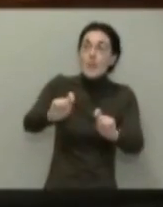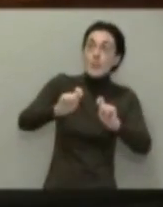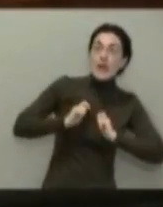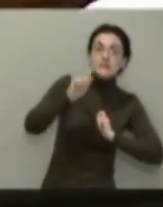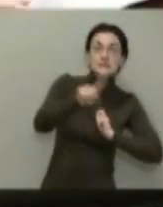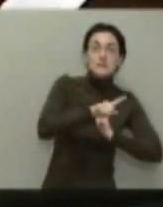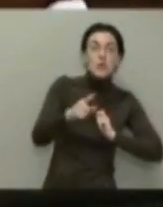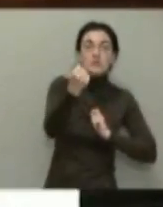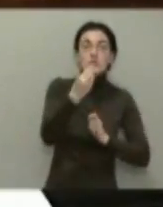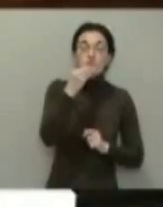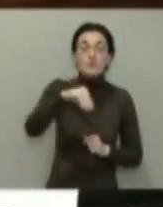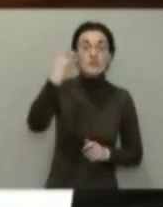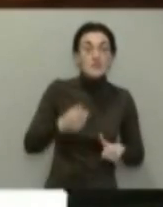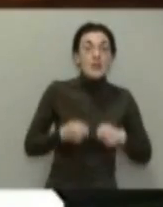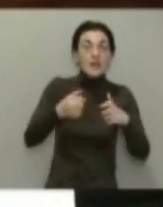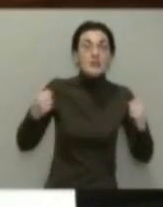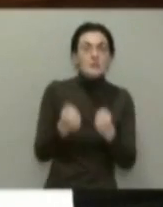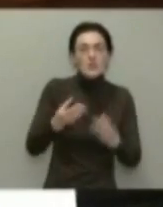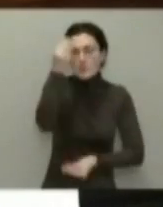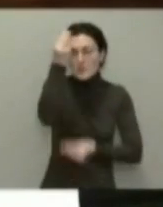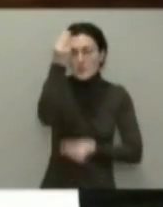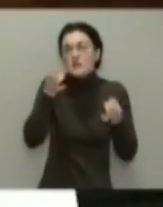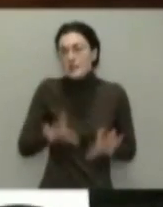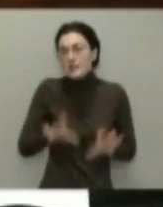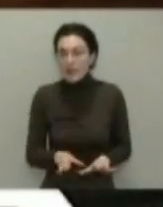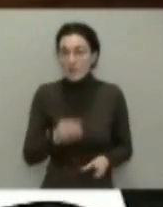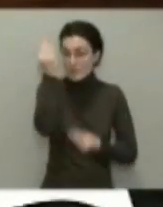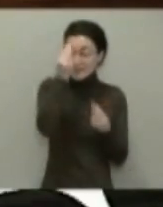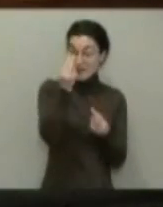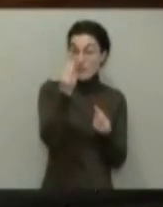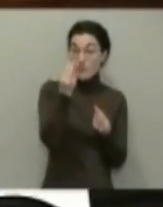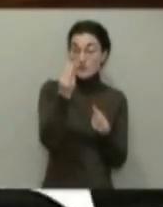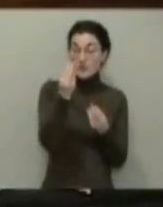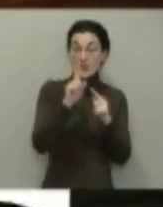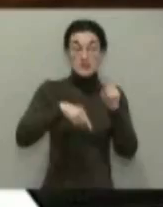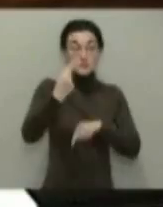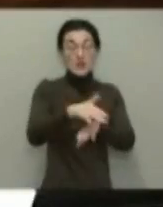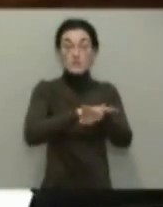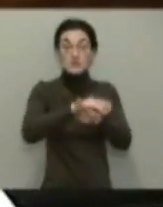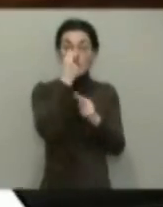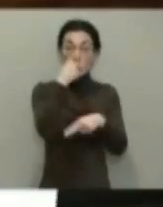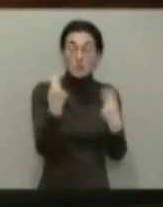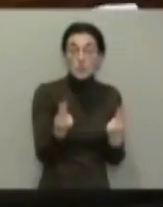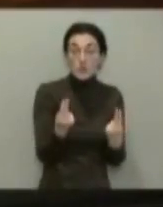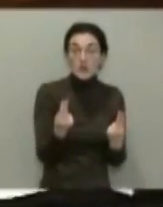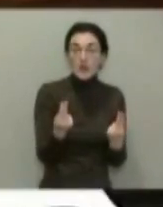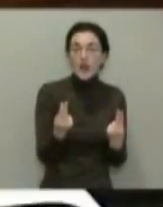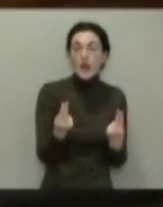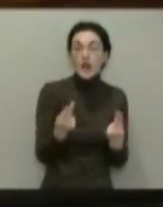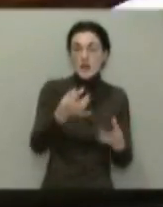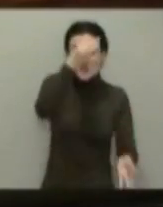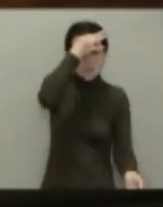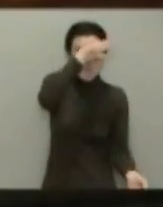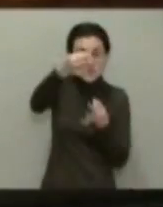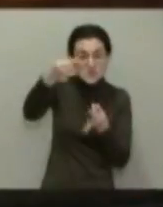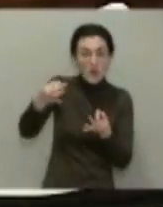dinero suficiente para prestar la actividad. ¿En quién pensamos? ¿Pensamos en si después la Administración pública va a ser absolutamente rigorista y